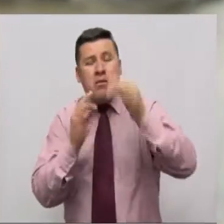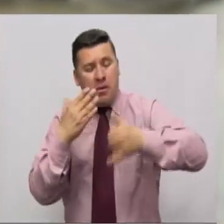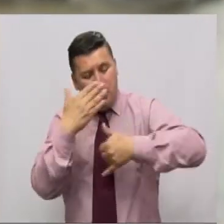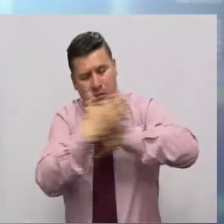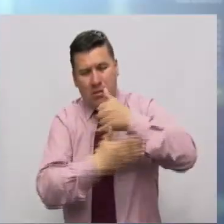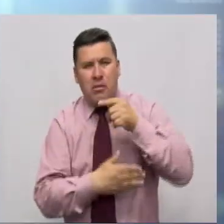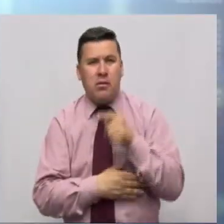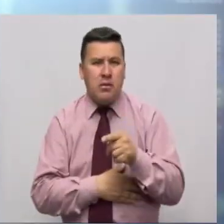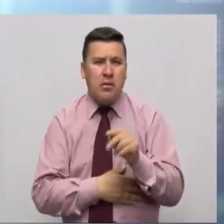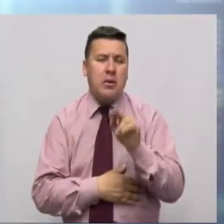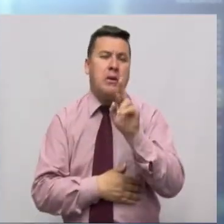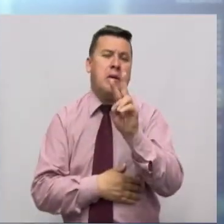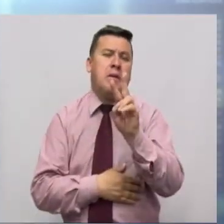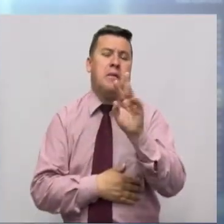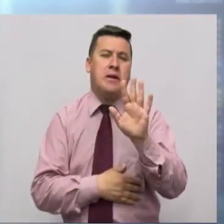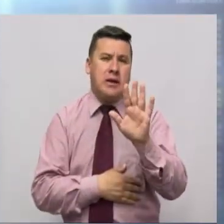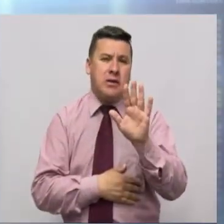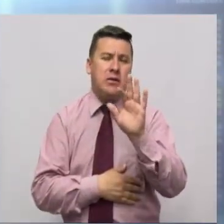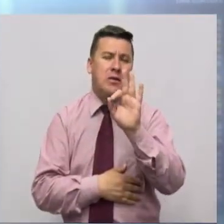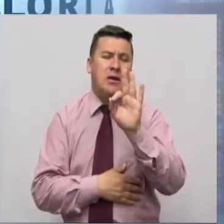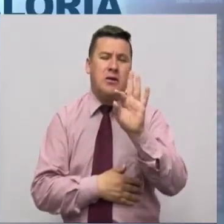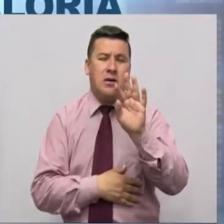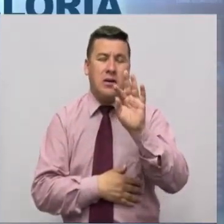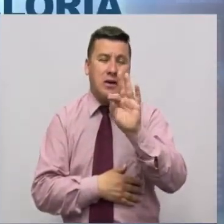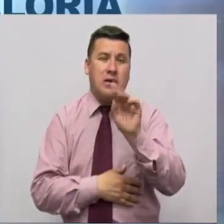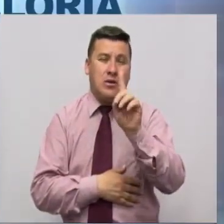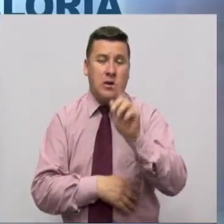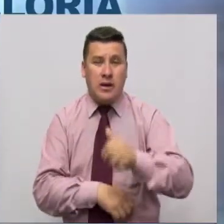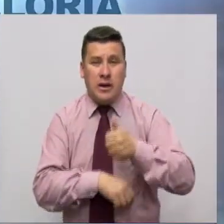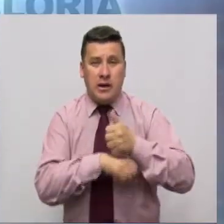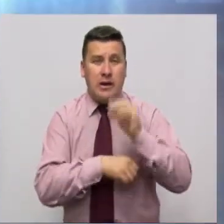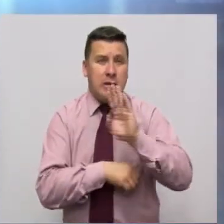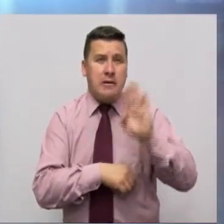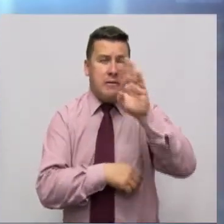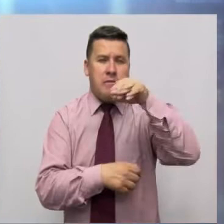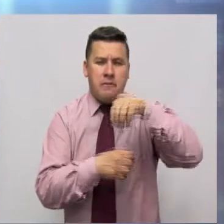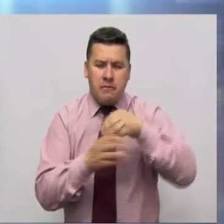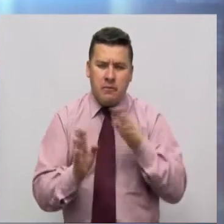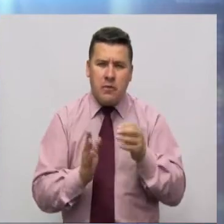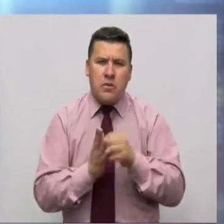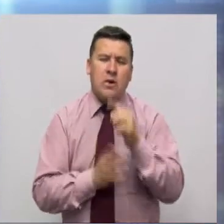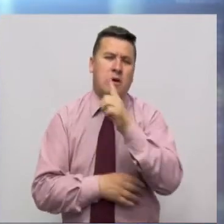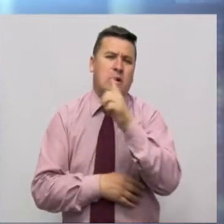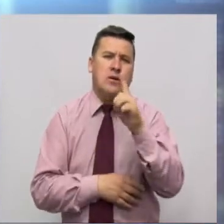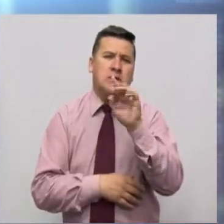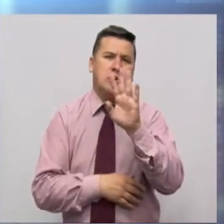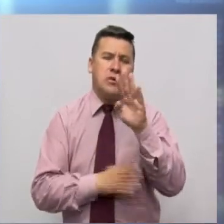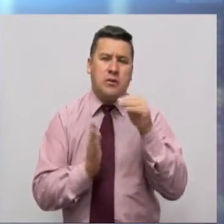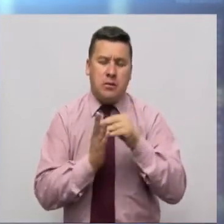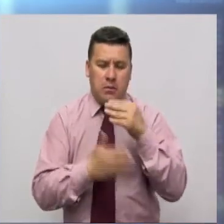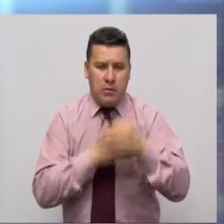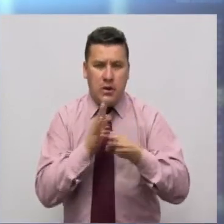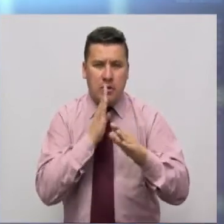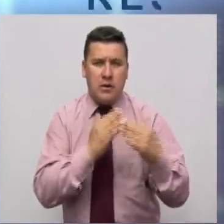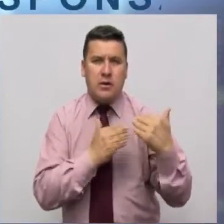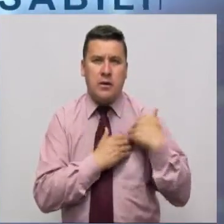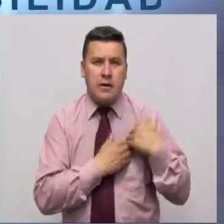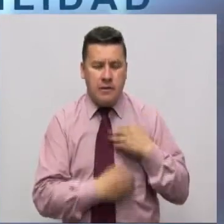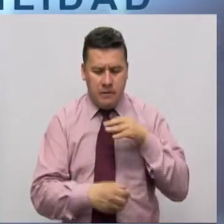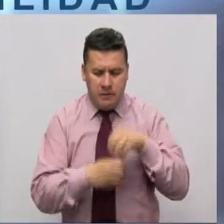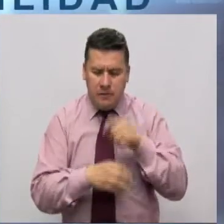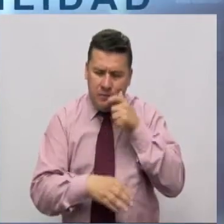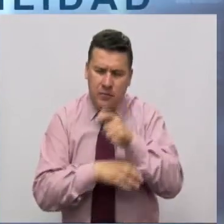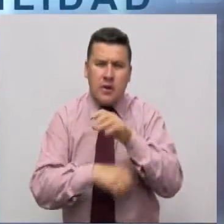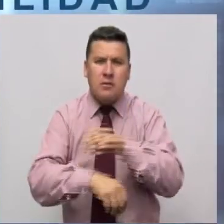del país. En 25 de sus 31 gerencias departamentales se encuentran en curso 154 procesos de